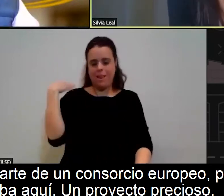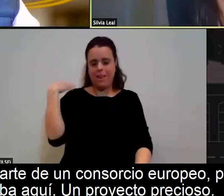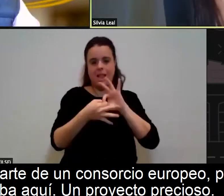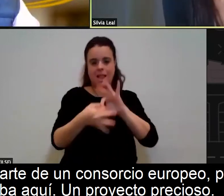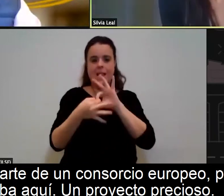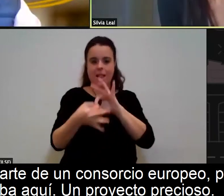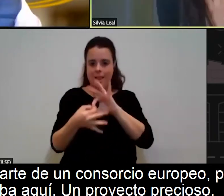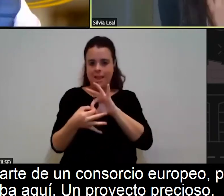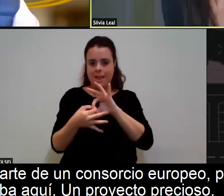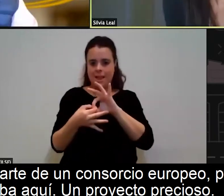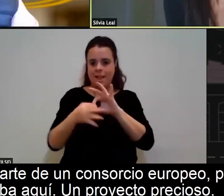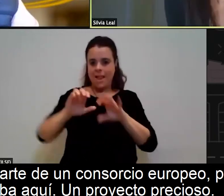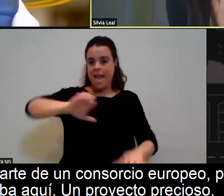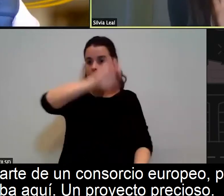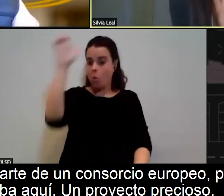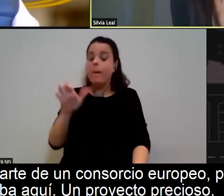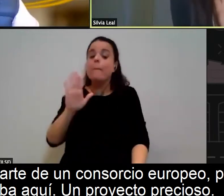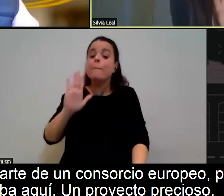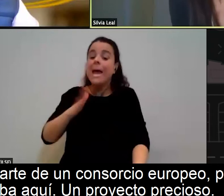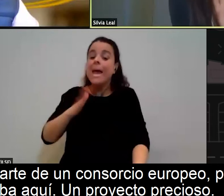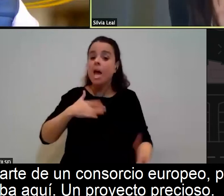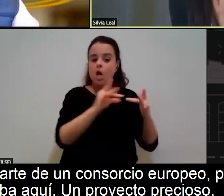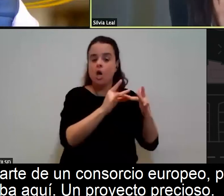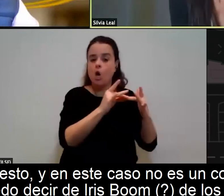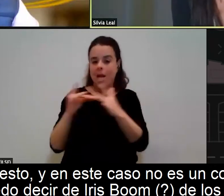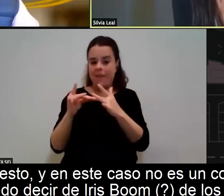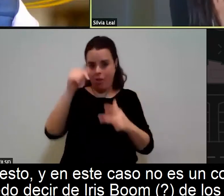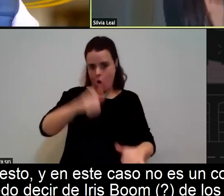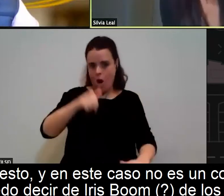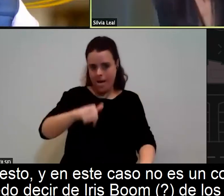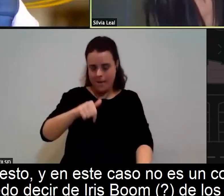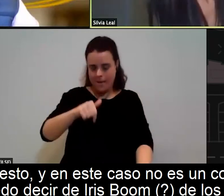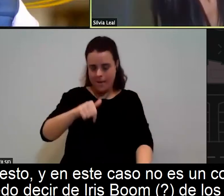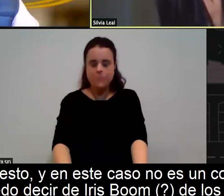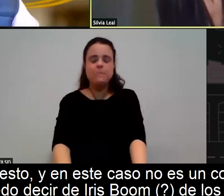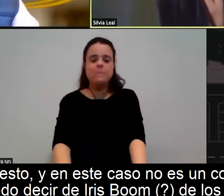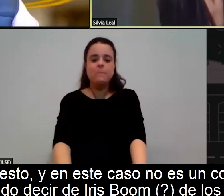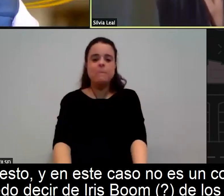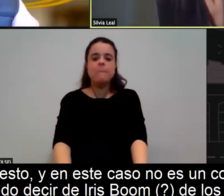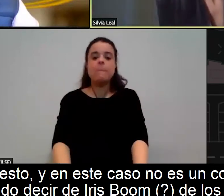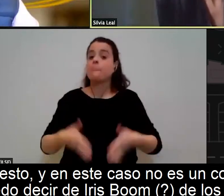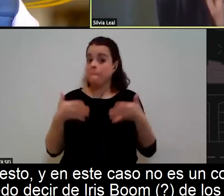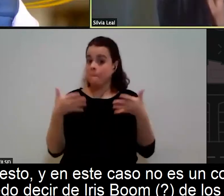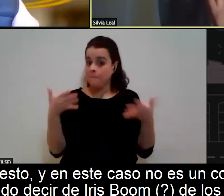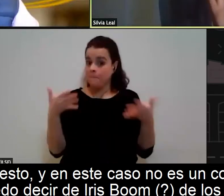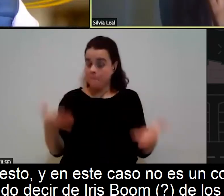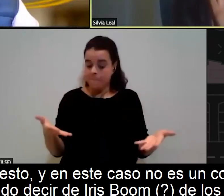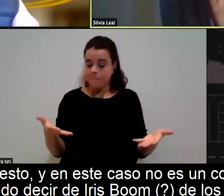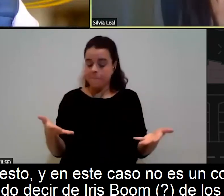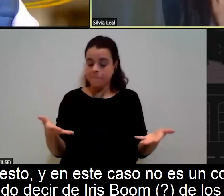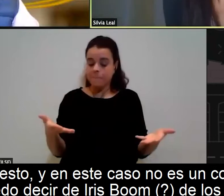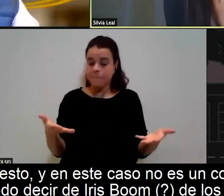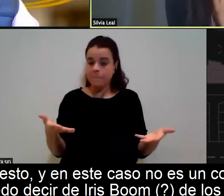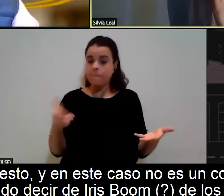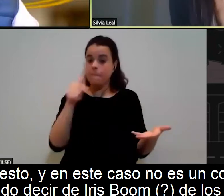europeo, pero el liderazgo estaba aquí, hay de un proyecto también precioso. Y hablando de todo esto, y en este caso no es un